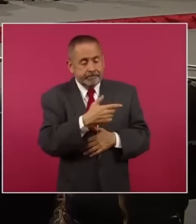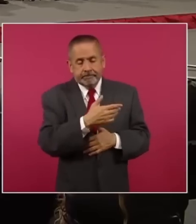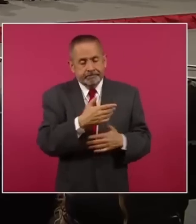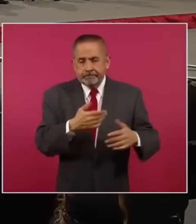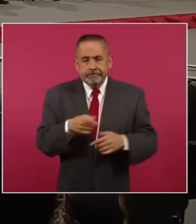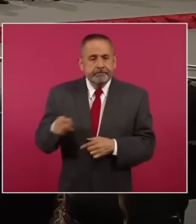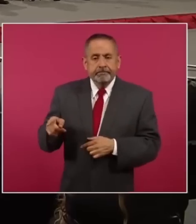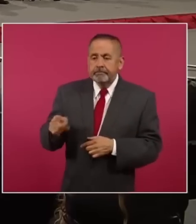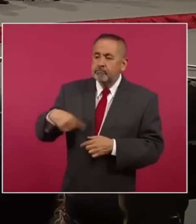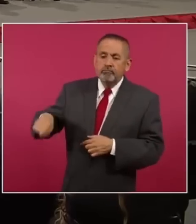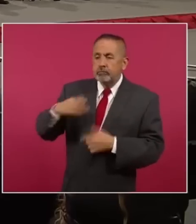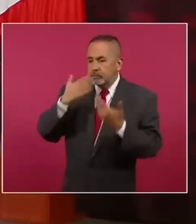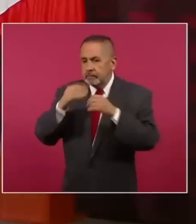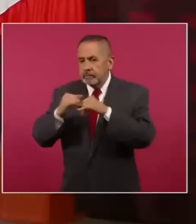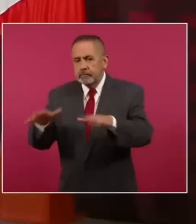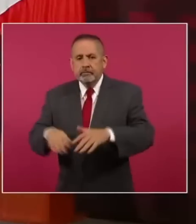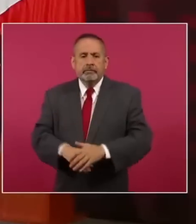también para los usuarios.